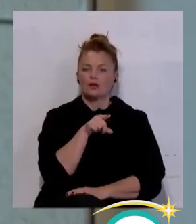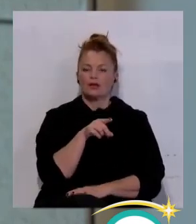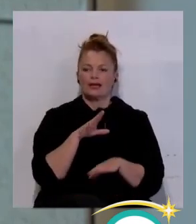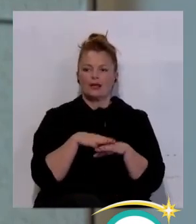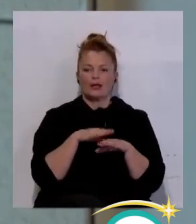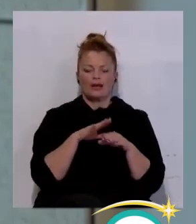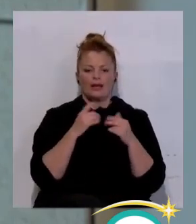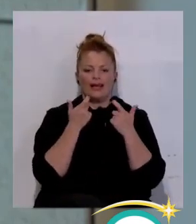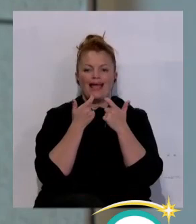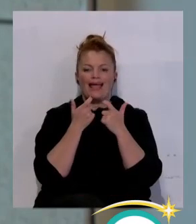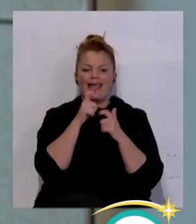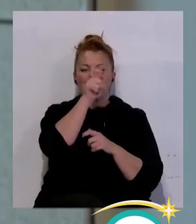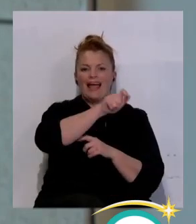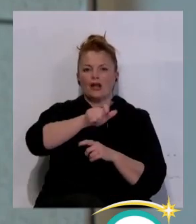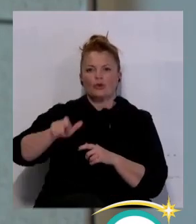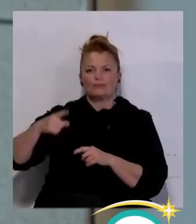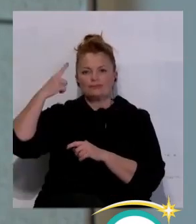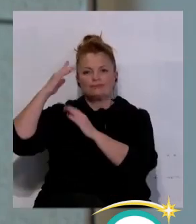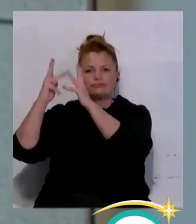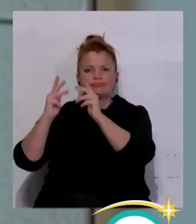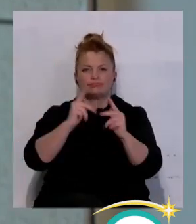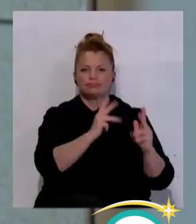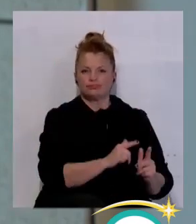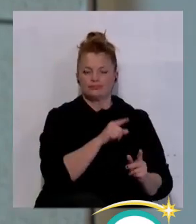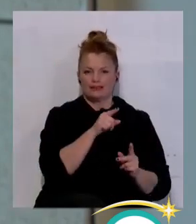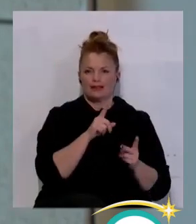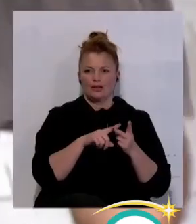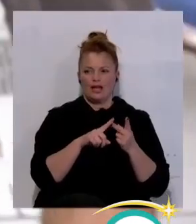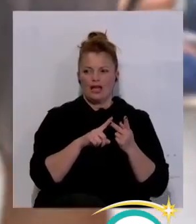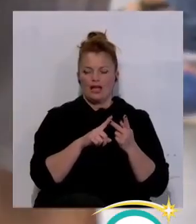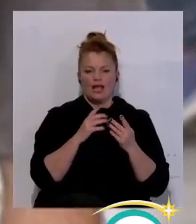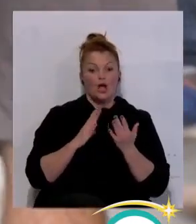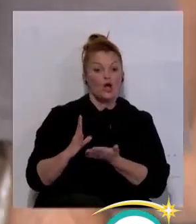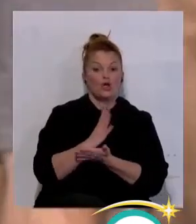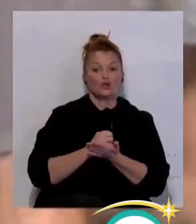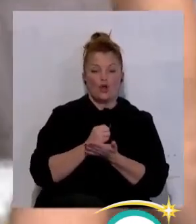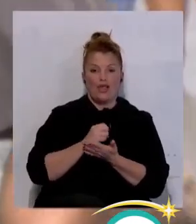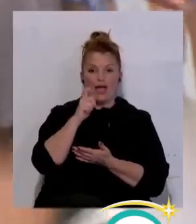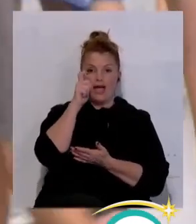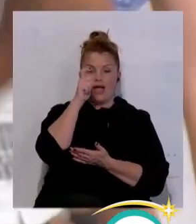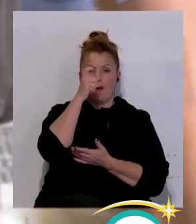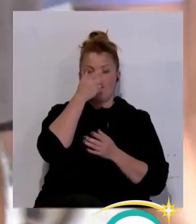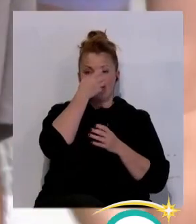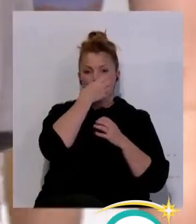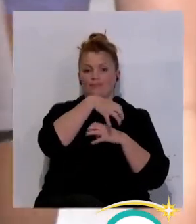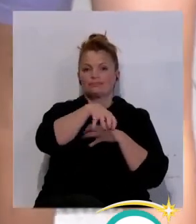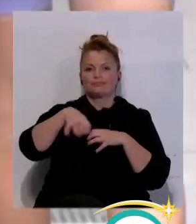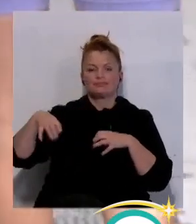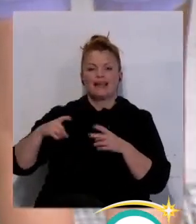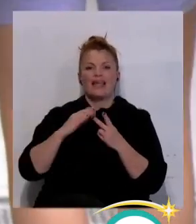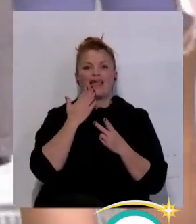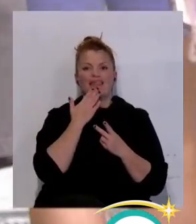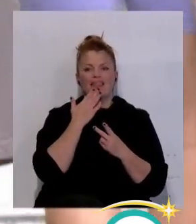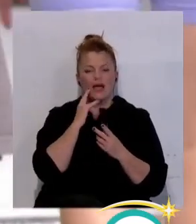cribado etario poblacional, es decir, realizar el cribado en toda la población, en los segmentos de edad que está demostrado